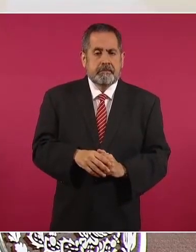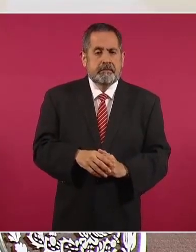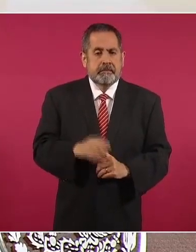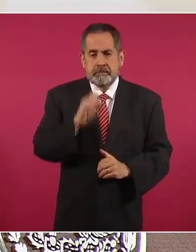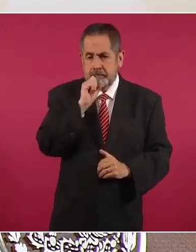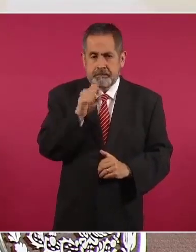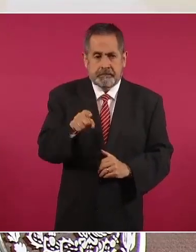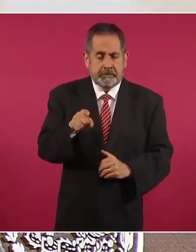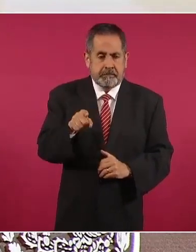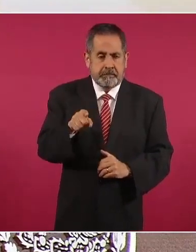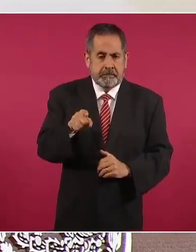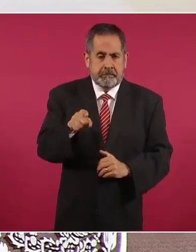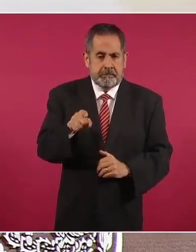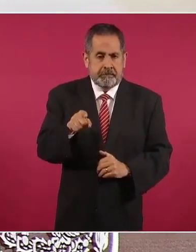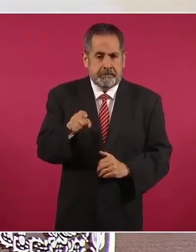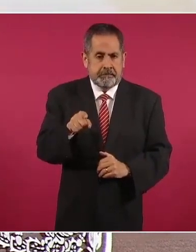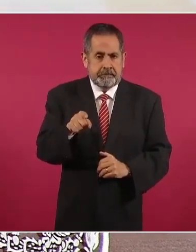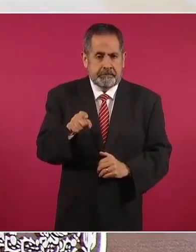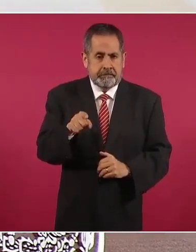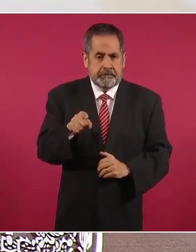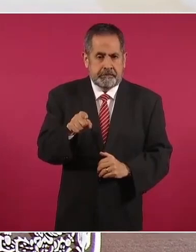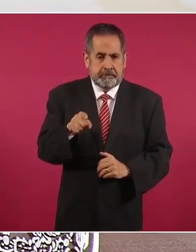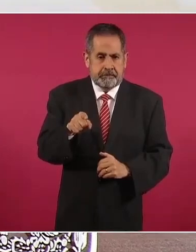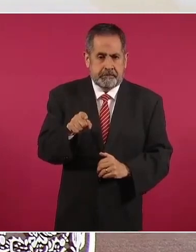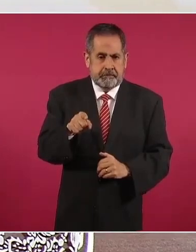también, pues,